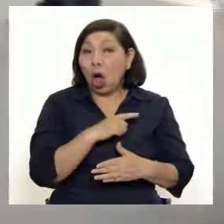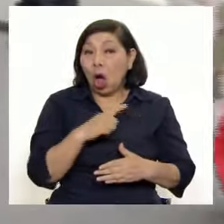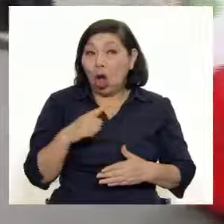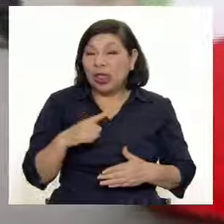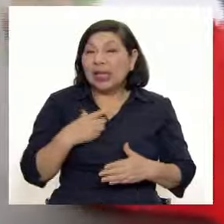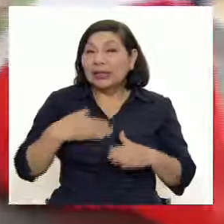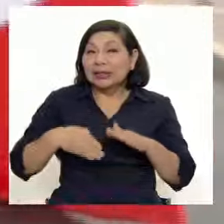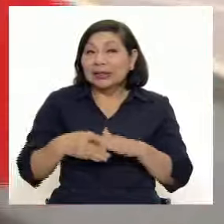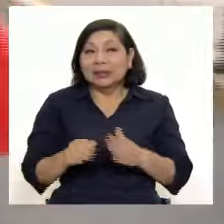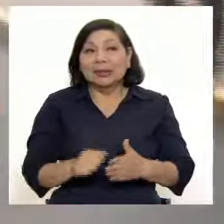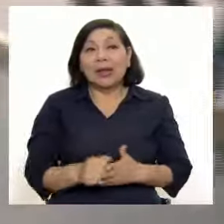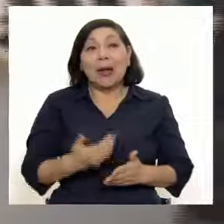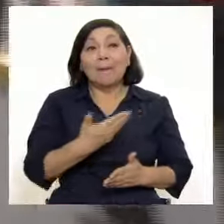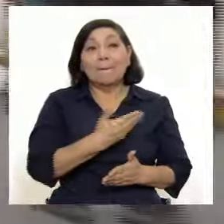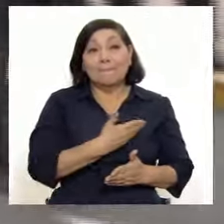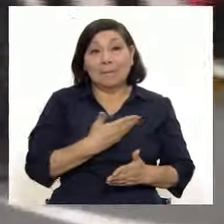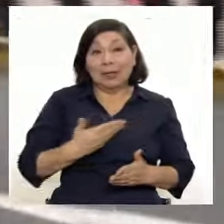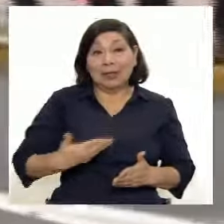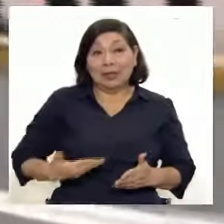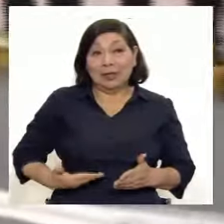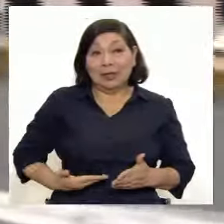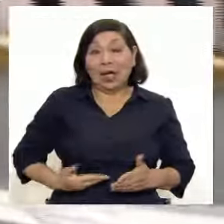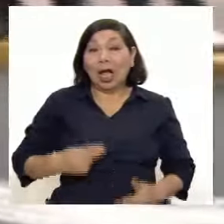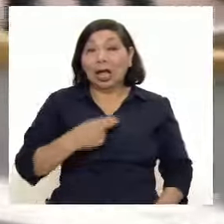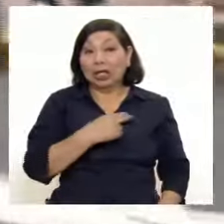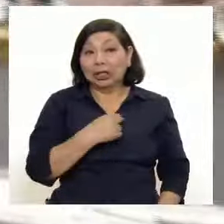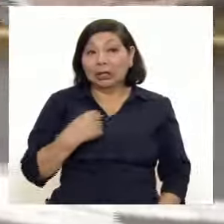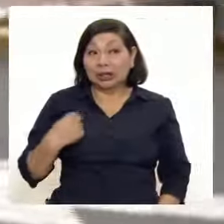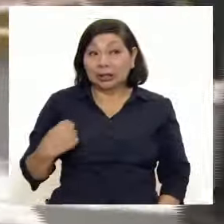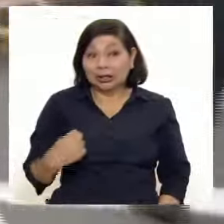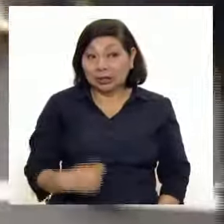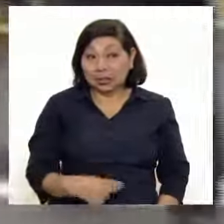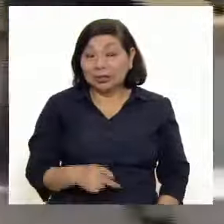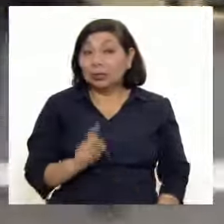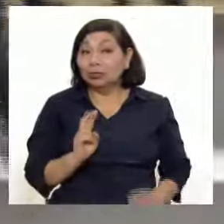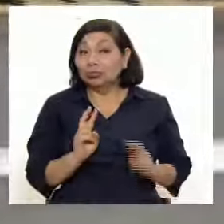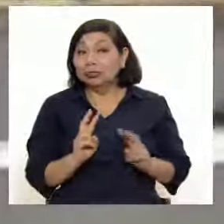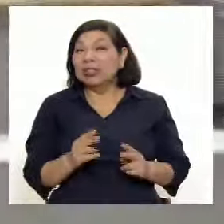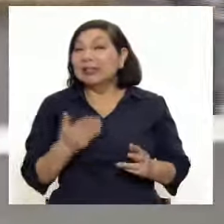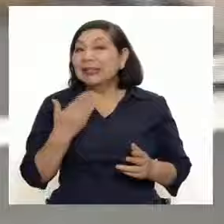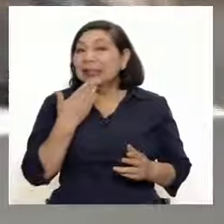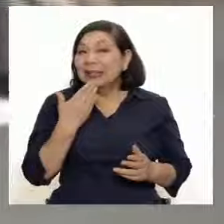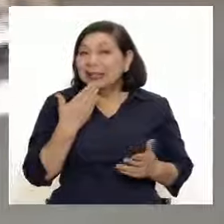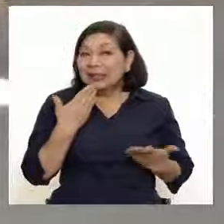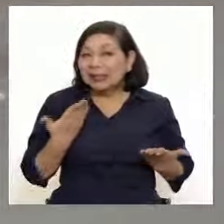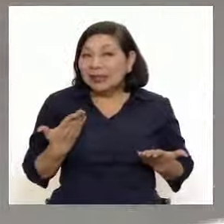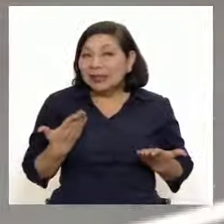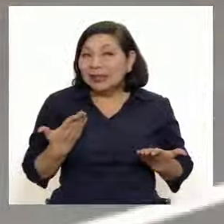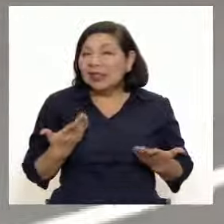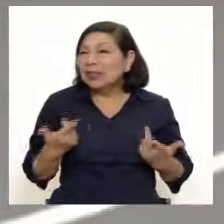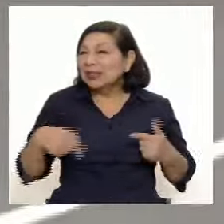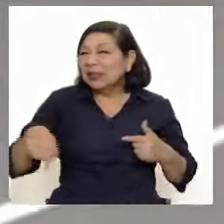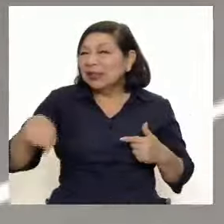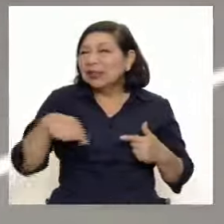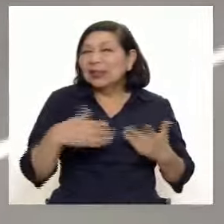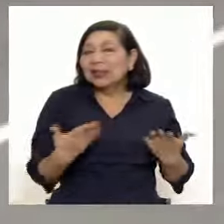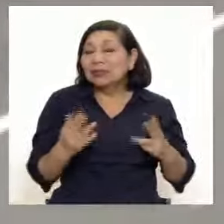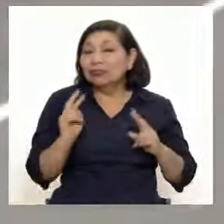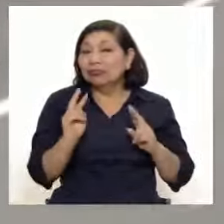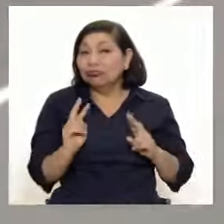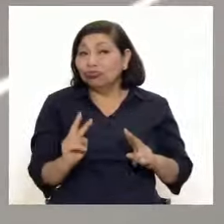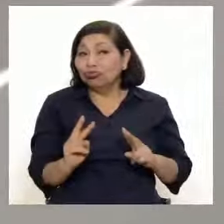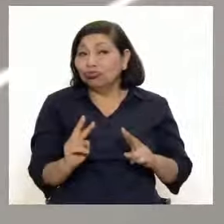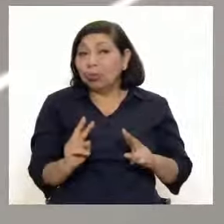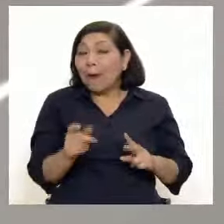encuentra hospedado el presidente de la República Popular China, Xi Jinping. Y vamos a hablar acerca de lo que viene sucediendo. Vemos